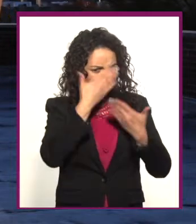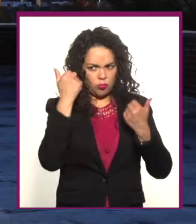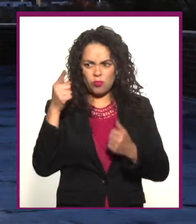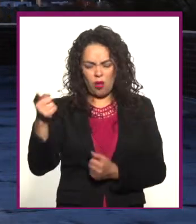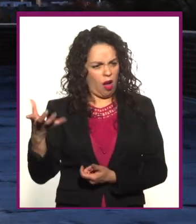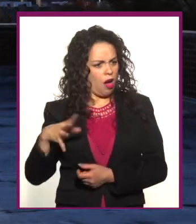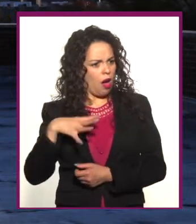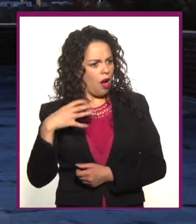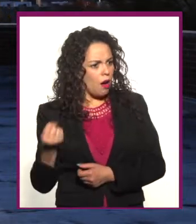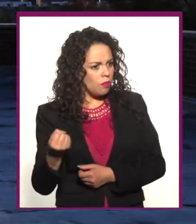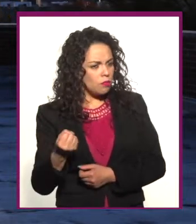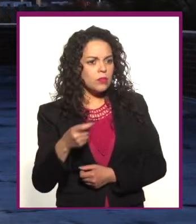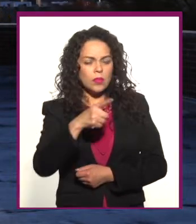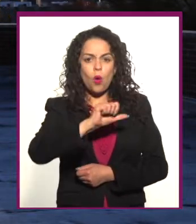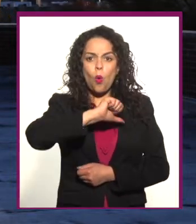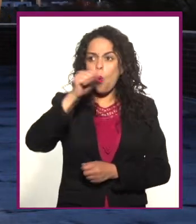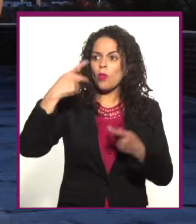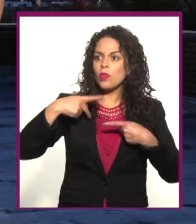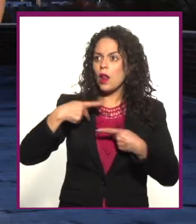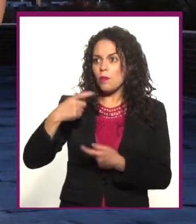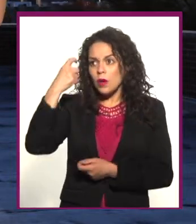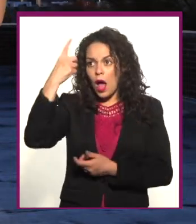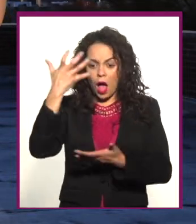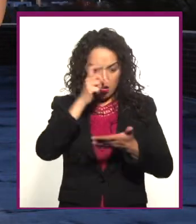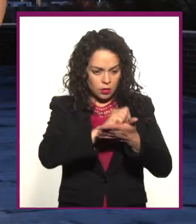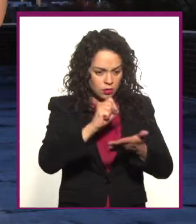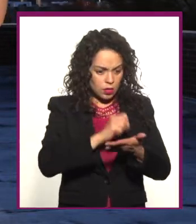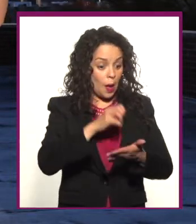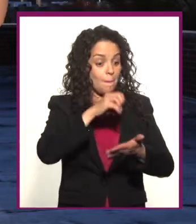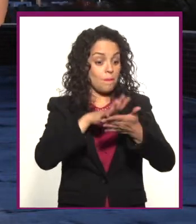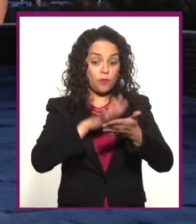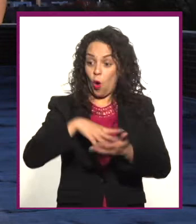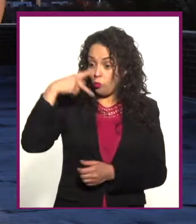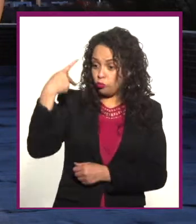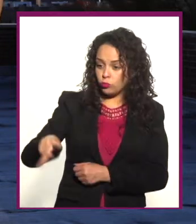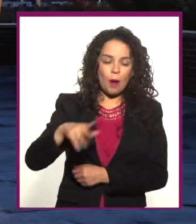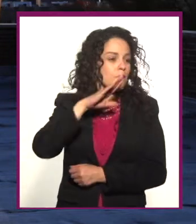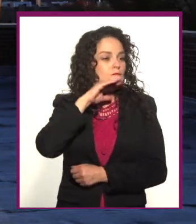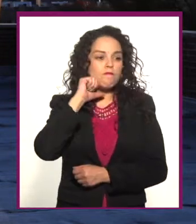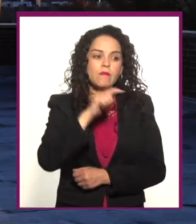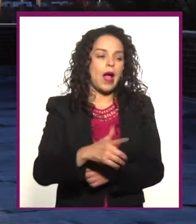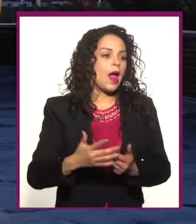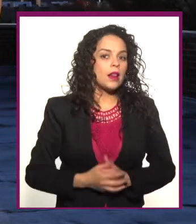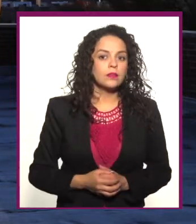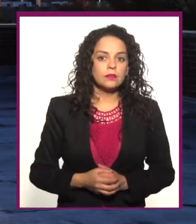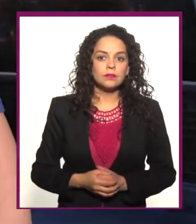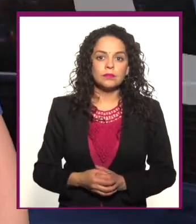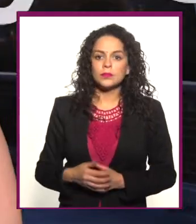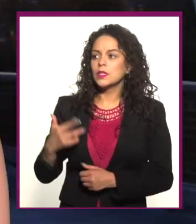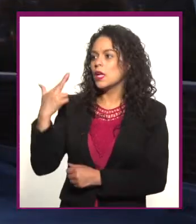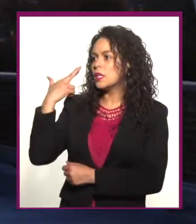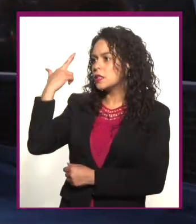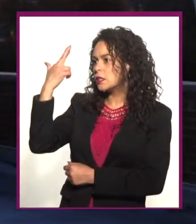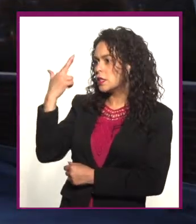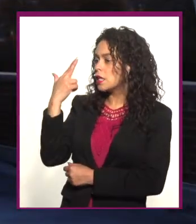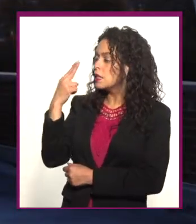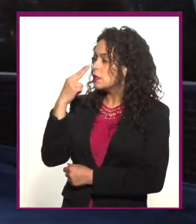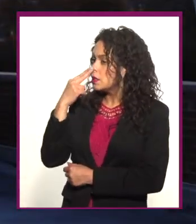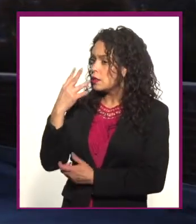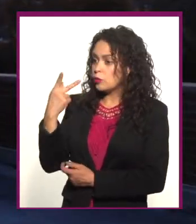El colocar esos versos frente al rostro de otro poeta y hacerlos pasar por suyos. Rey